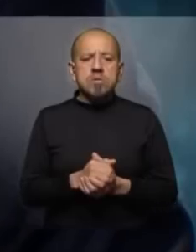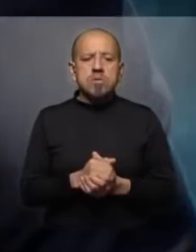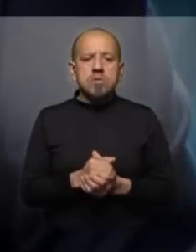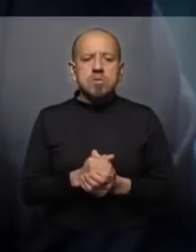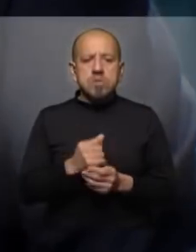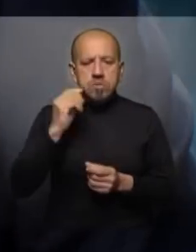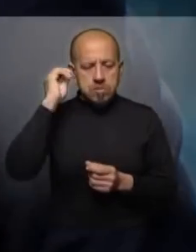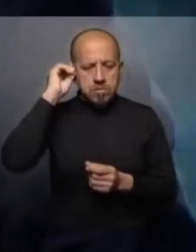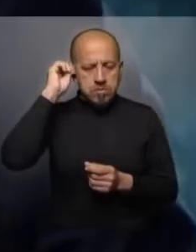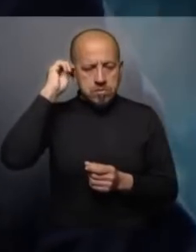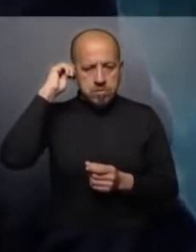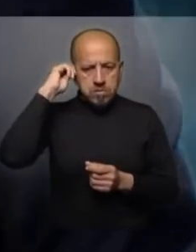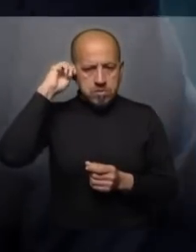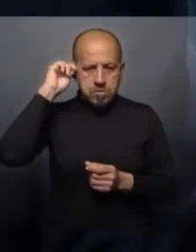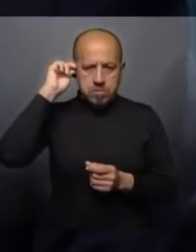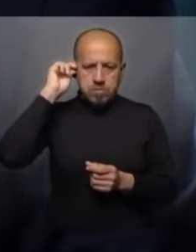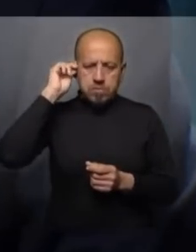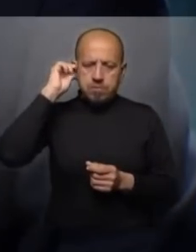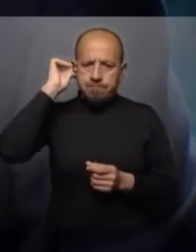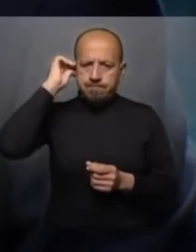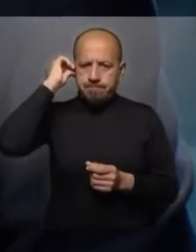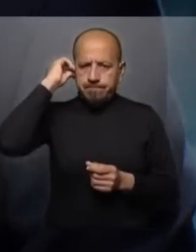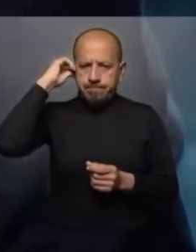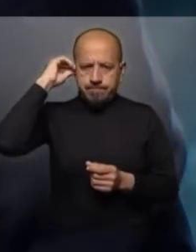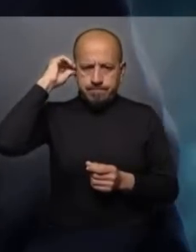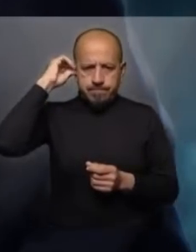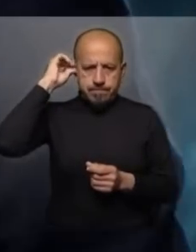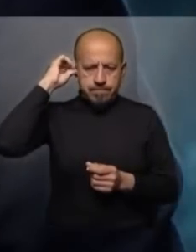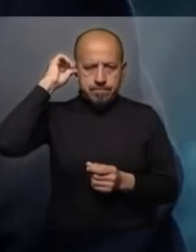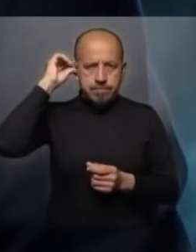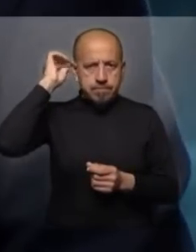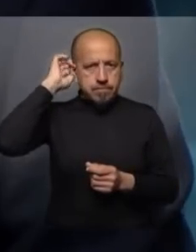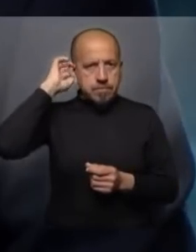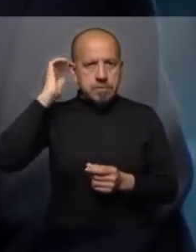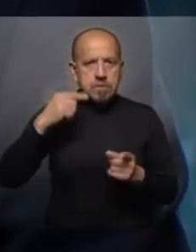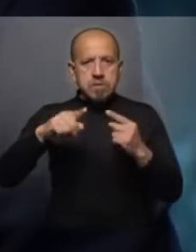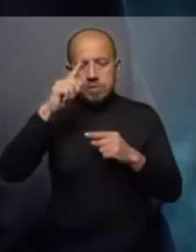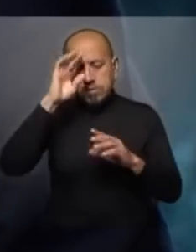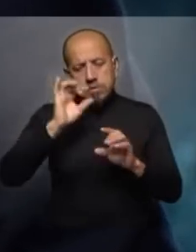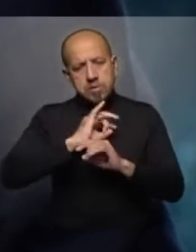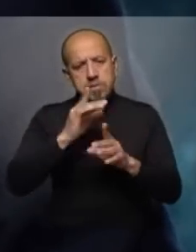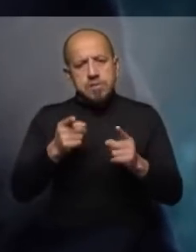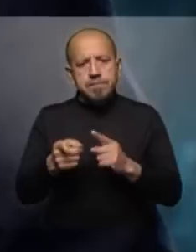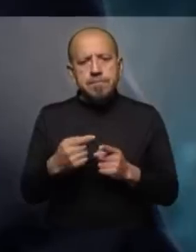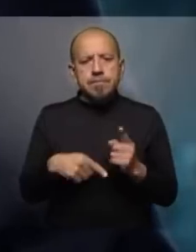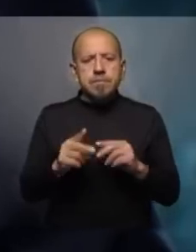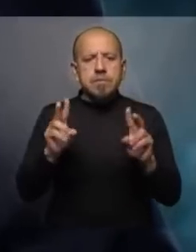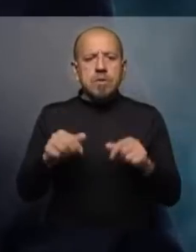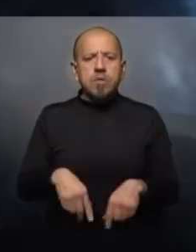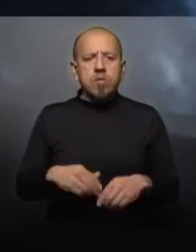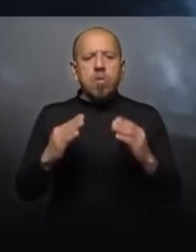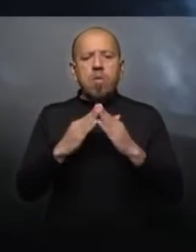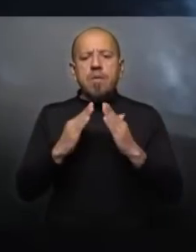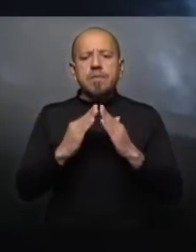rimbombante y muy claro muy claro No quiero decir muy esto muy rimbombante y estuvo muy en Primera Plana el tema casa de